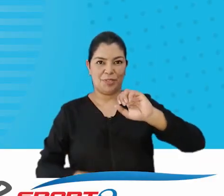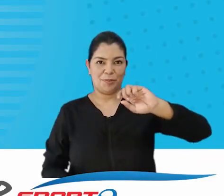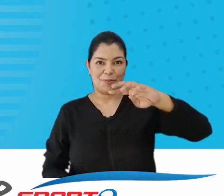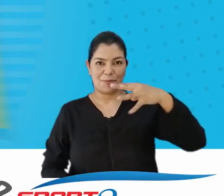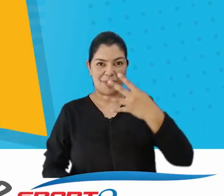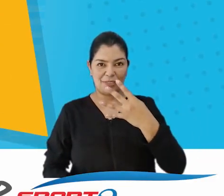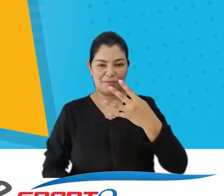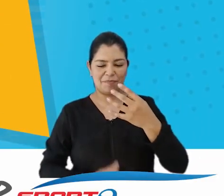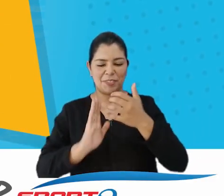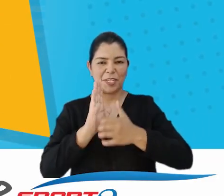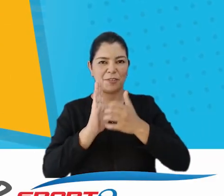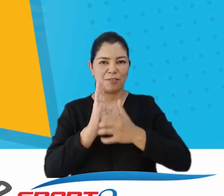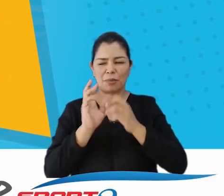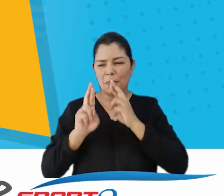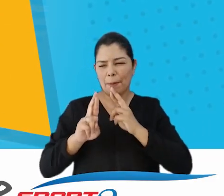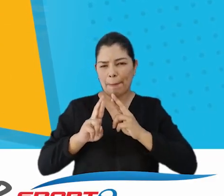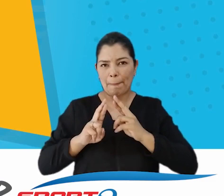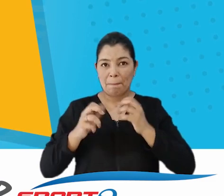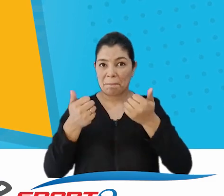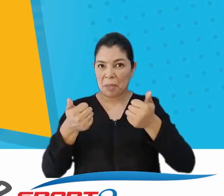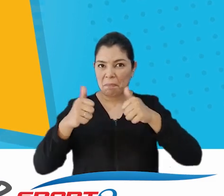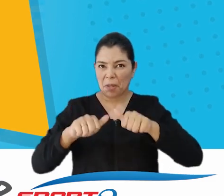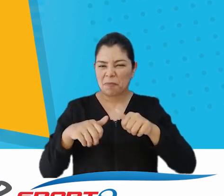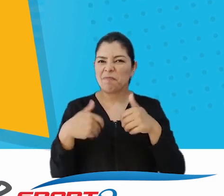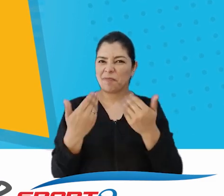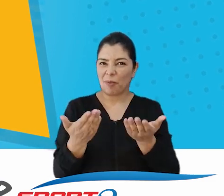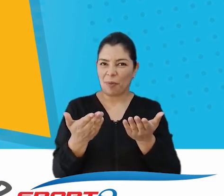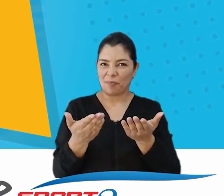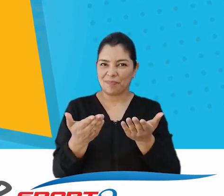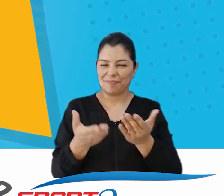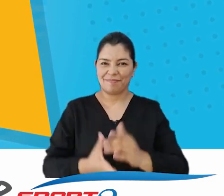Episodio 4. ¿Y cómo les fue con lo del diagnóstico?